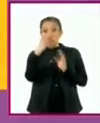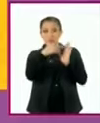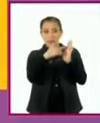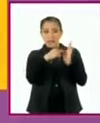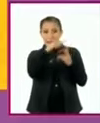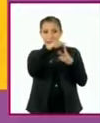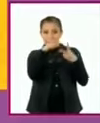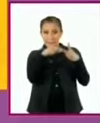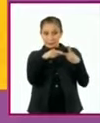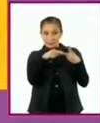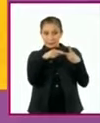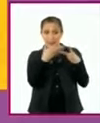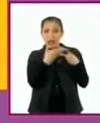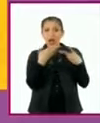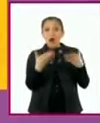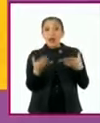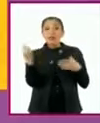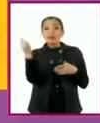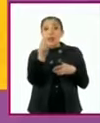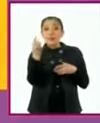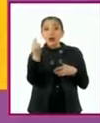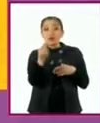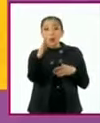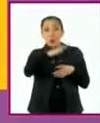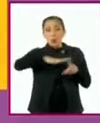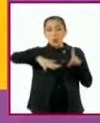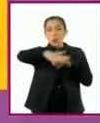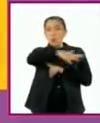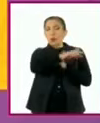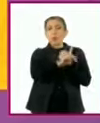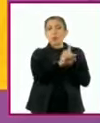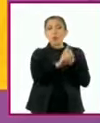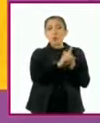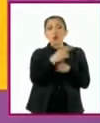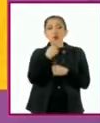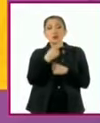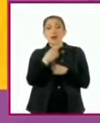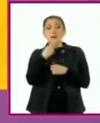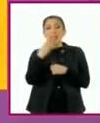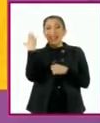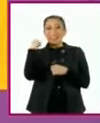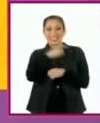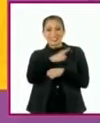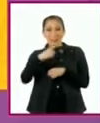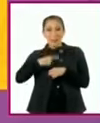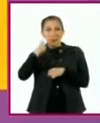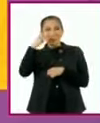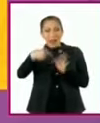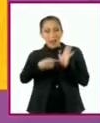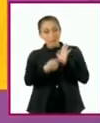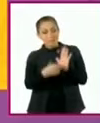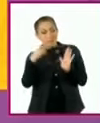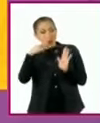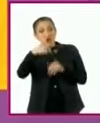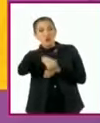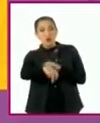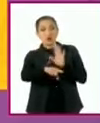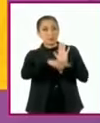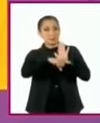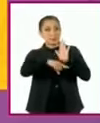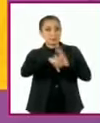condiciones. Ahora necesitamos un contexto. Usaremos el de las deudas para representar números